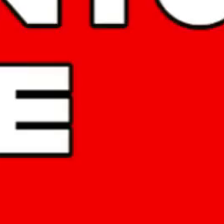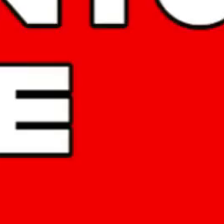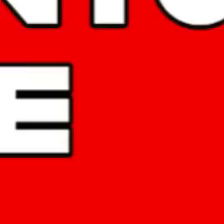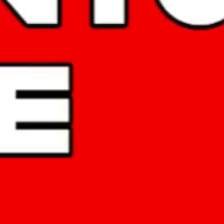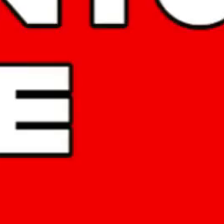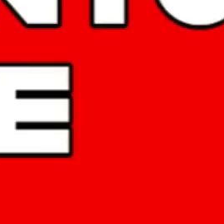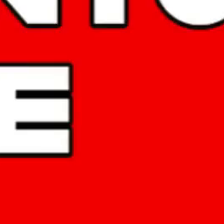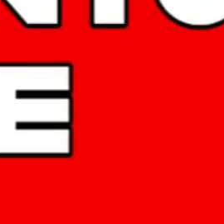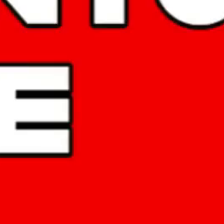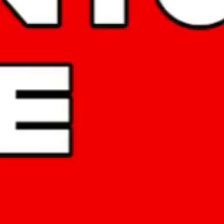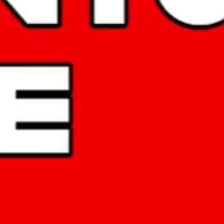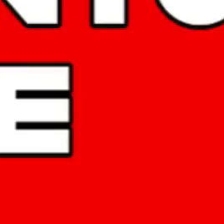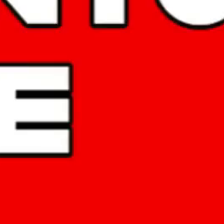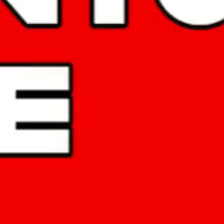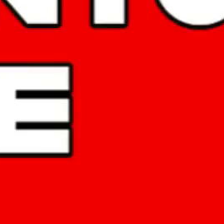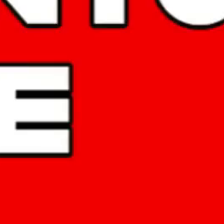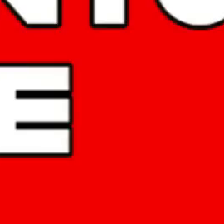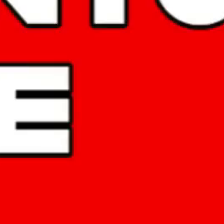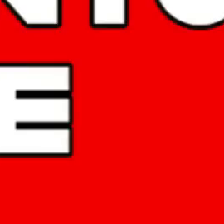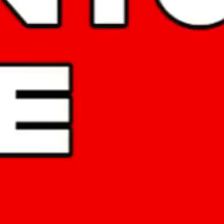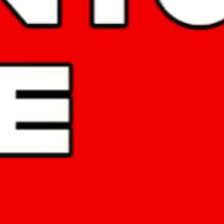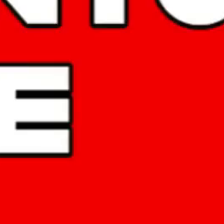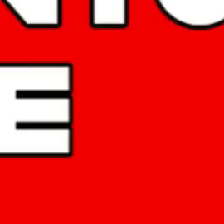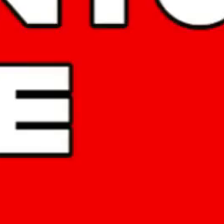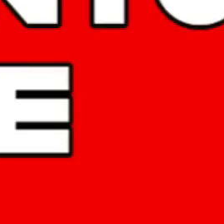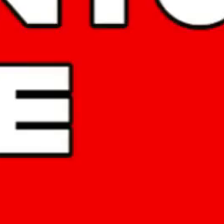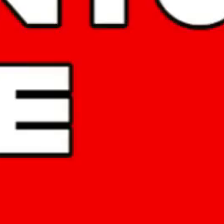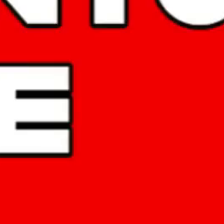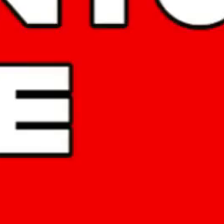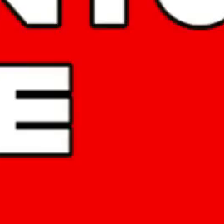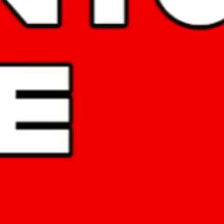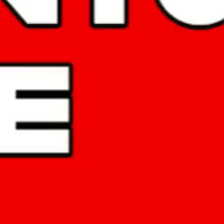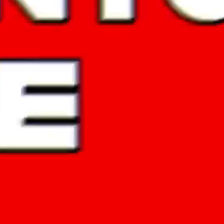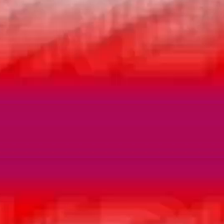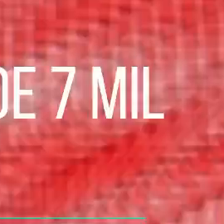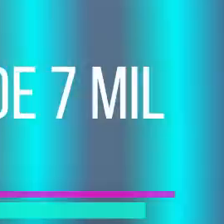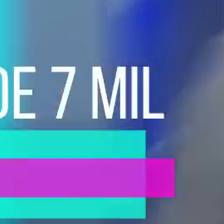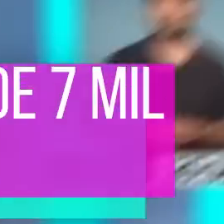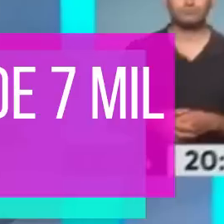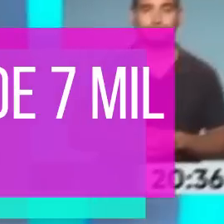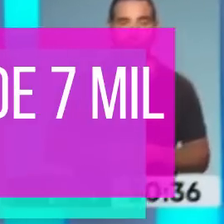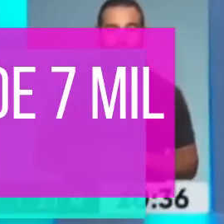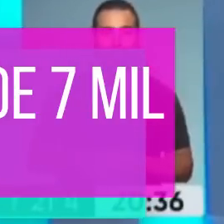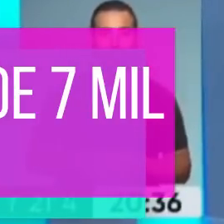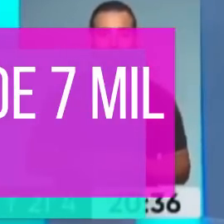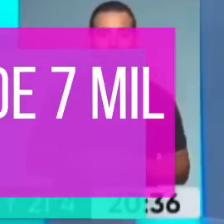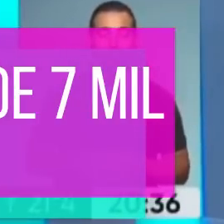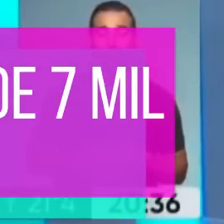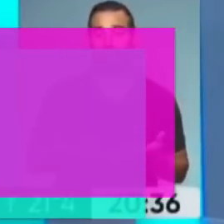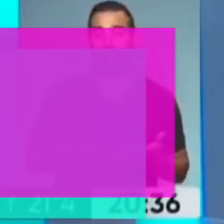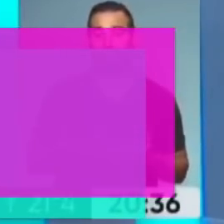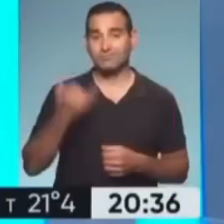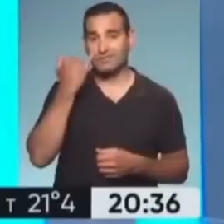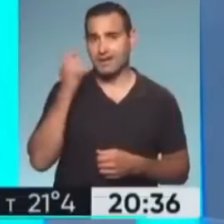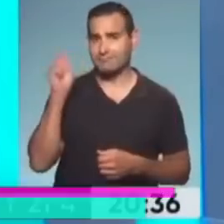7.000 pesos si realizan este trámite. Y te voy a explicar cómo se hace y qué hay que saber. Bueno, la ANSES